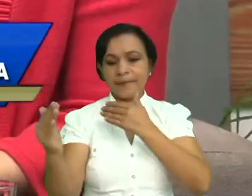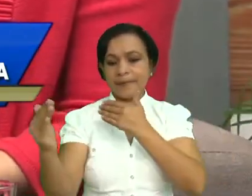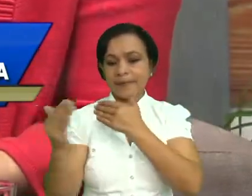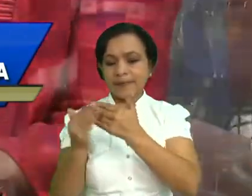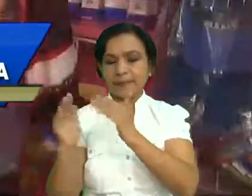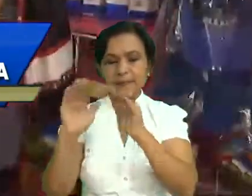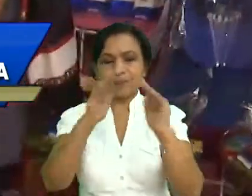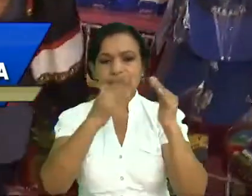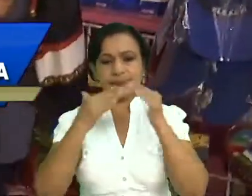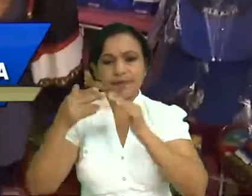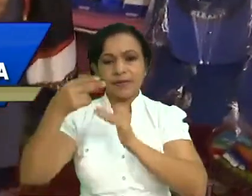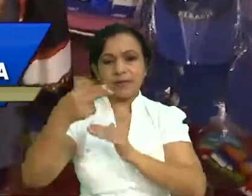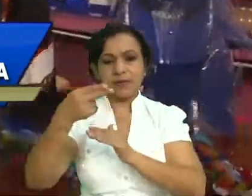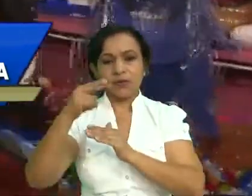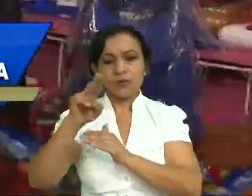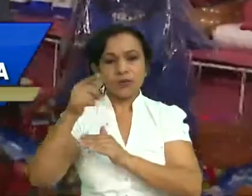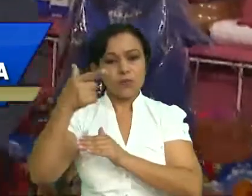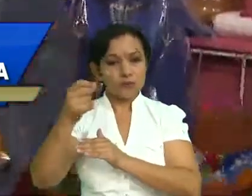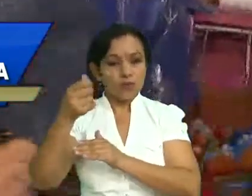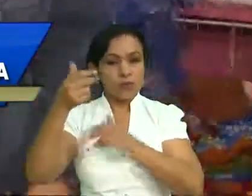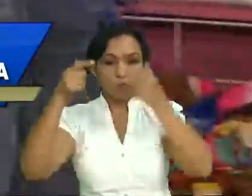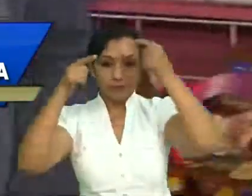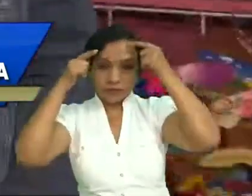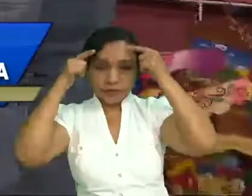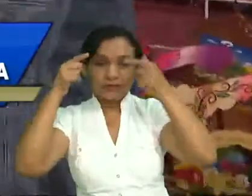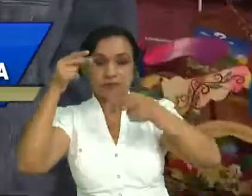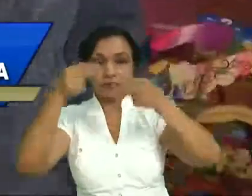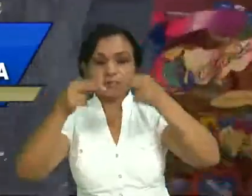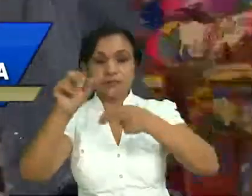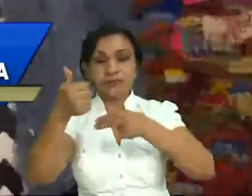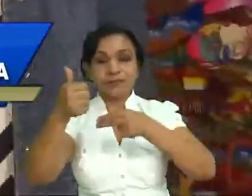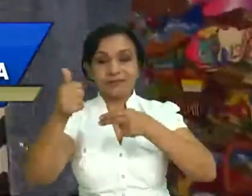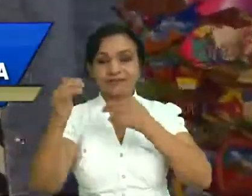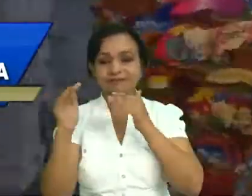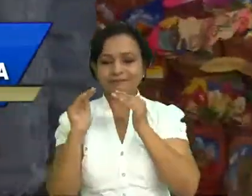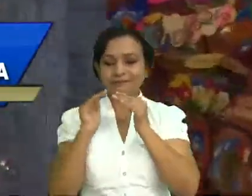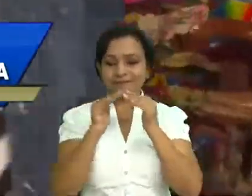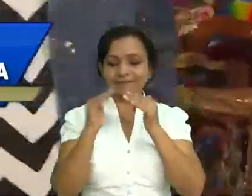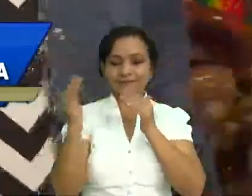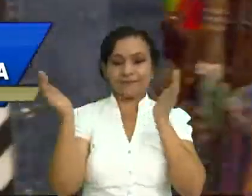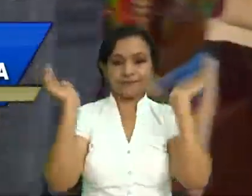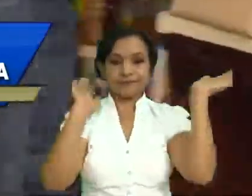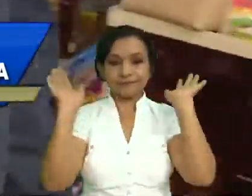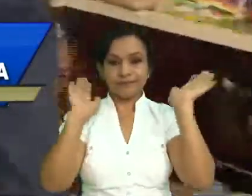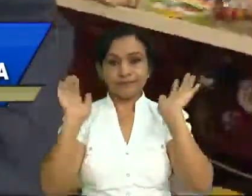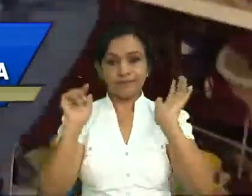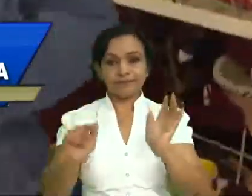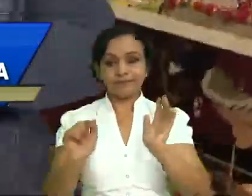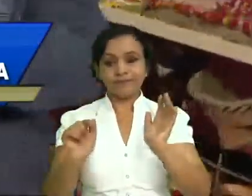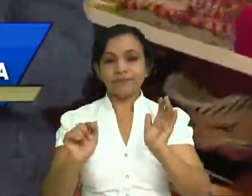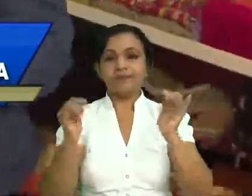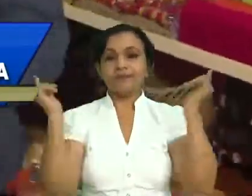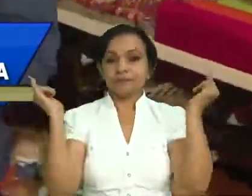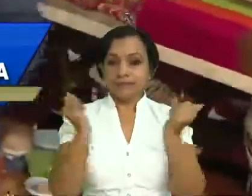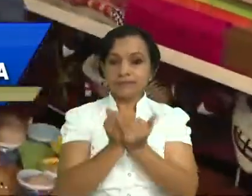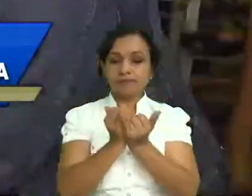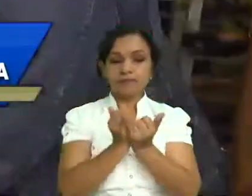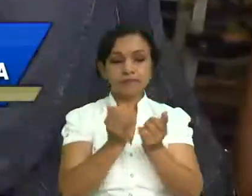los más grandes que nosotros tenemos en el Distrito 6. Entonces, hacemos la aplicación en el mercado, pero también